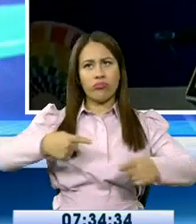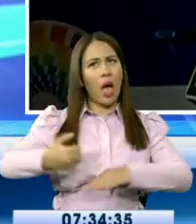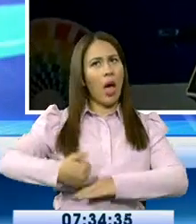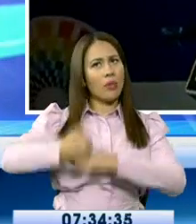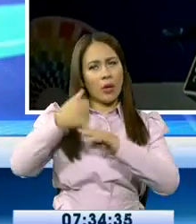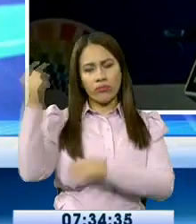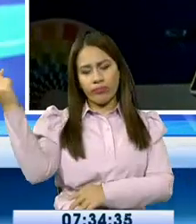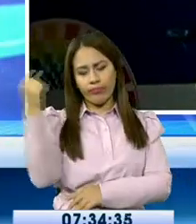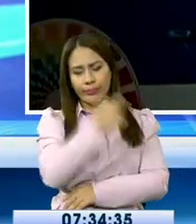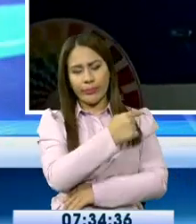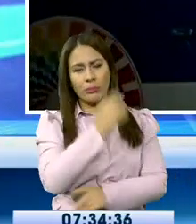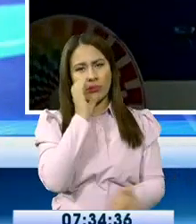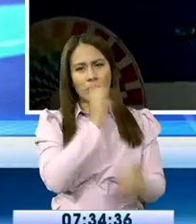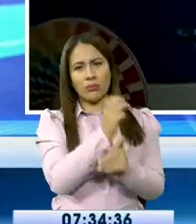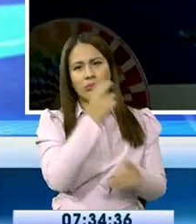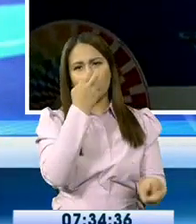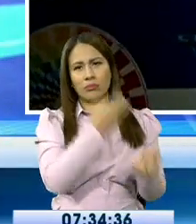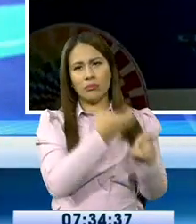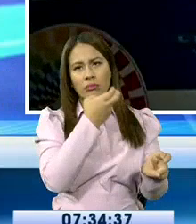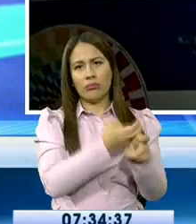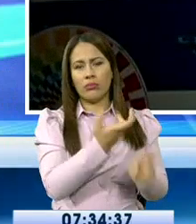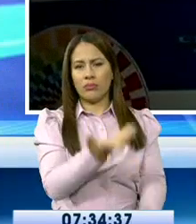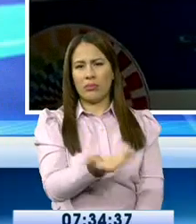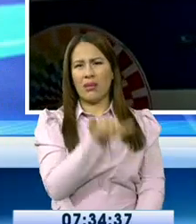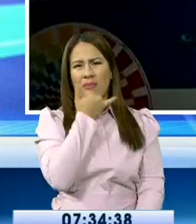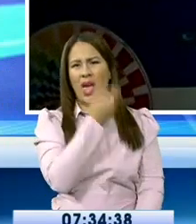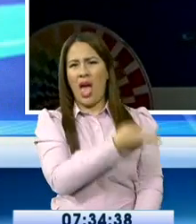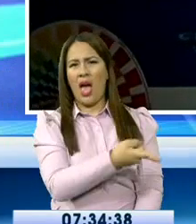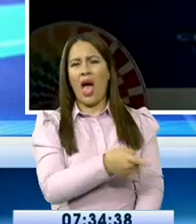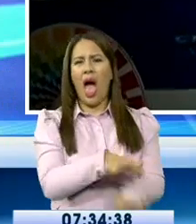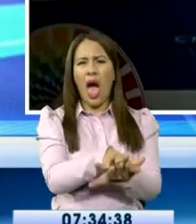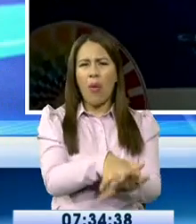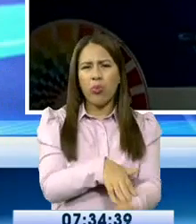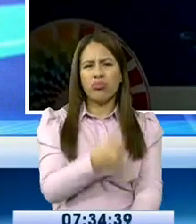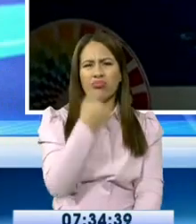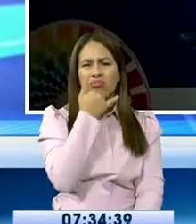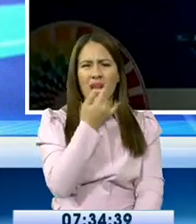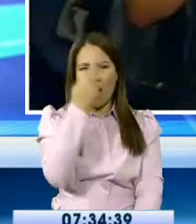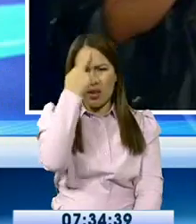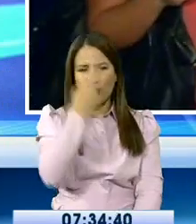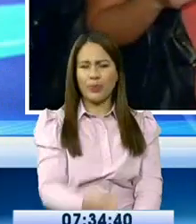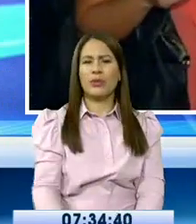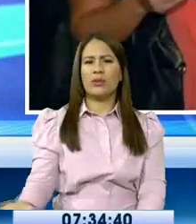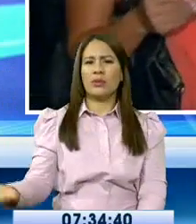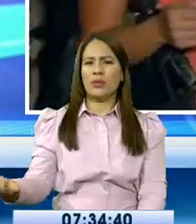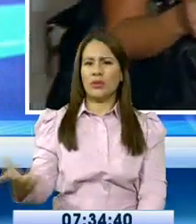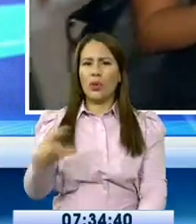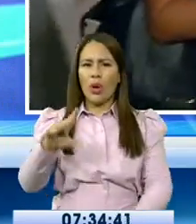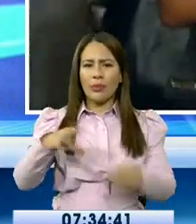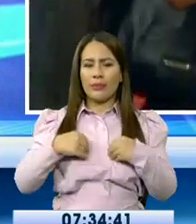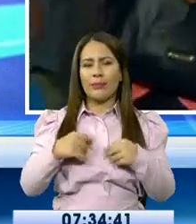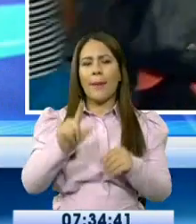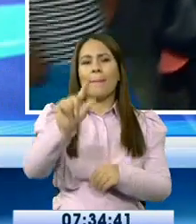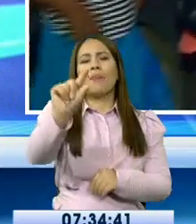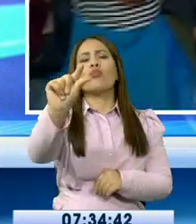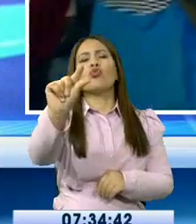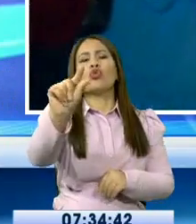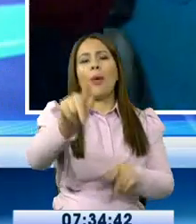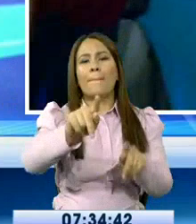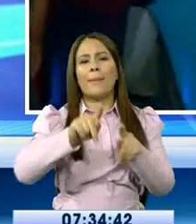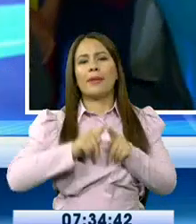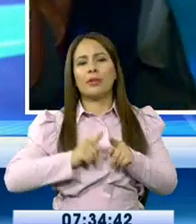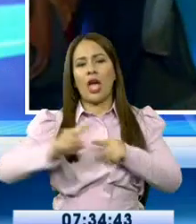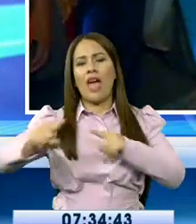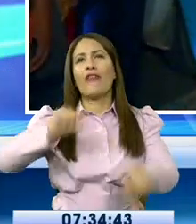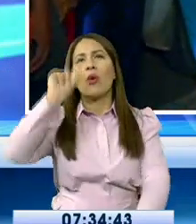que permitan terminar con estos abusos. Tú dices, con esto concluyo, señor productor, con todo permiso, con estos 30 segundos, con esto